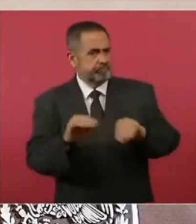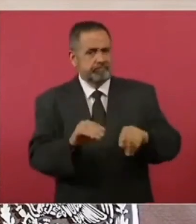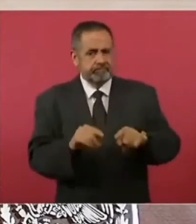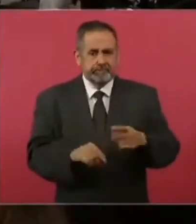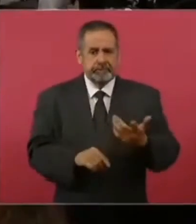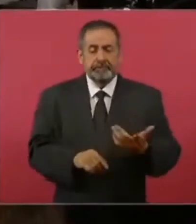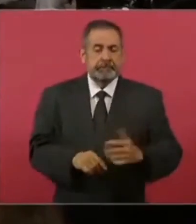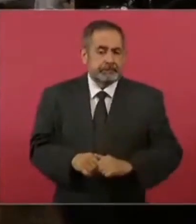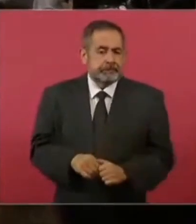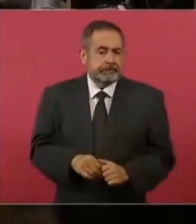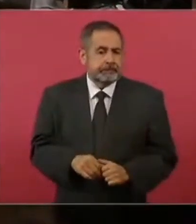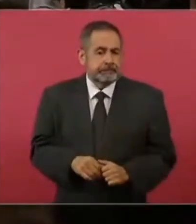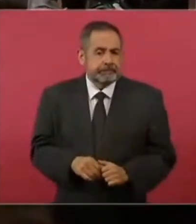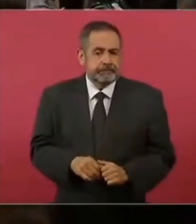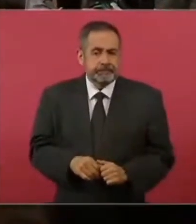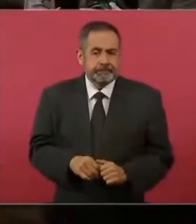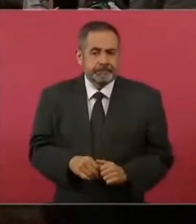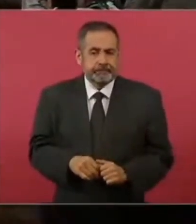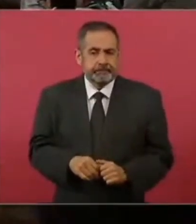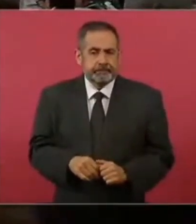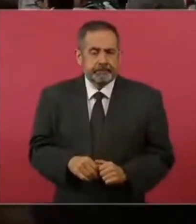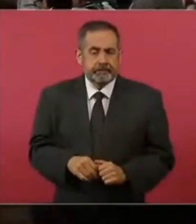desde luego